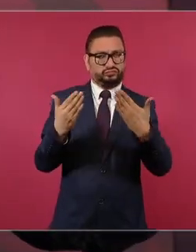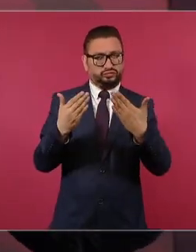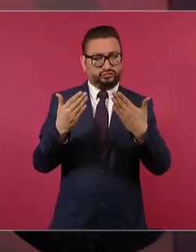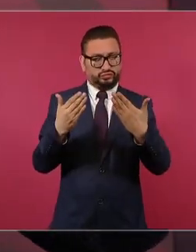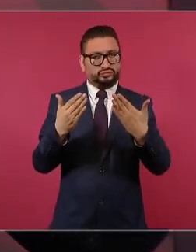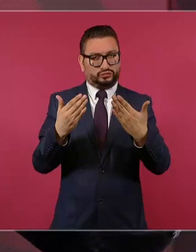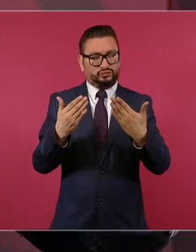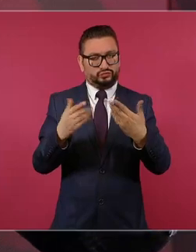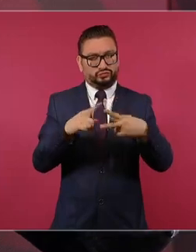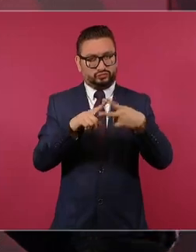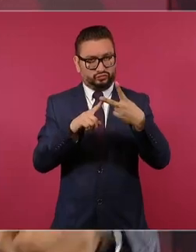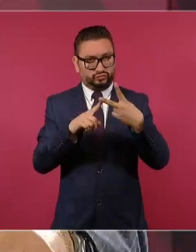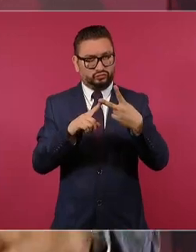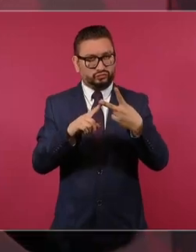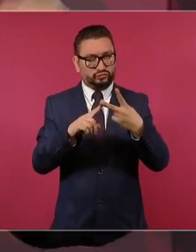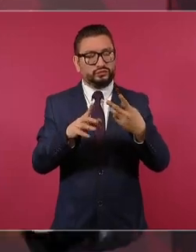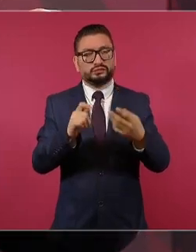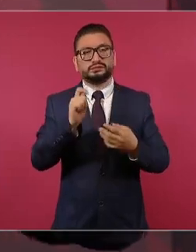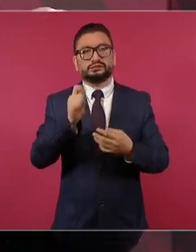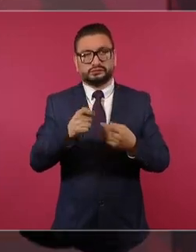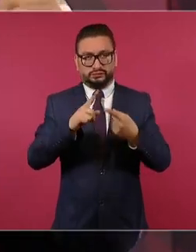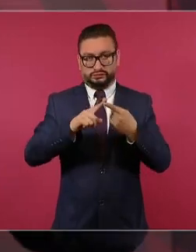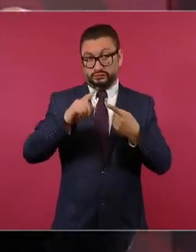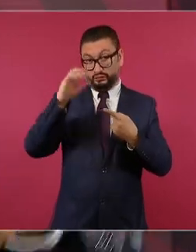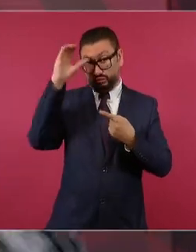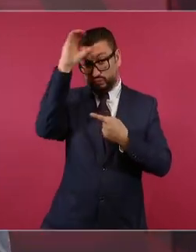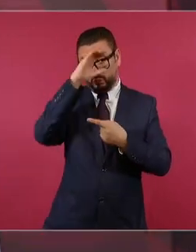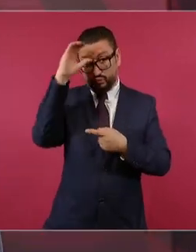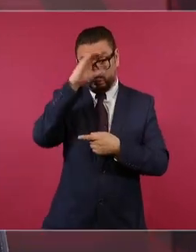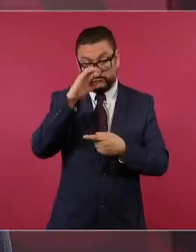dos pies. Lo cultural,